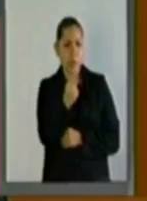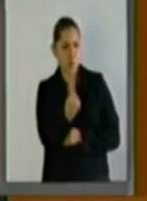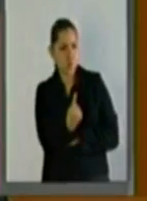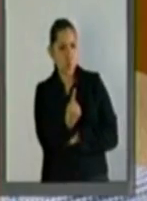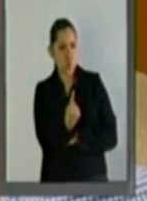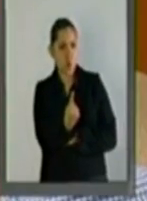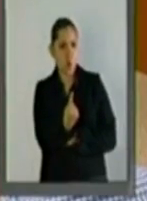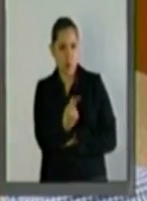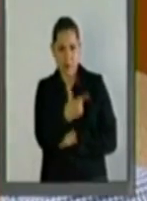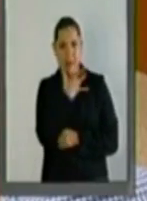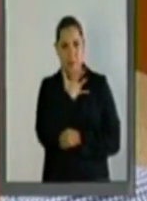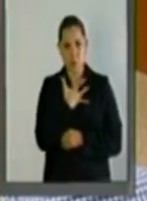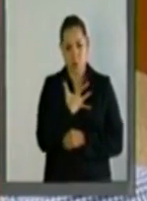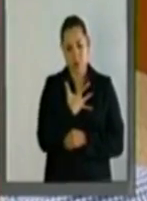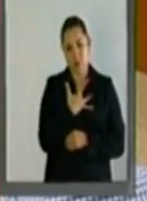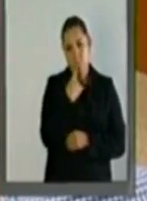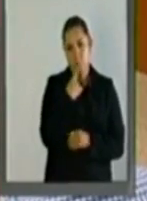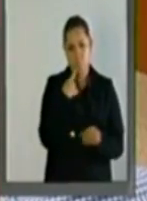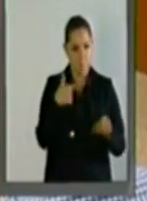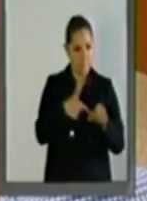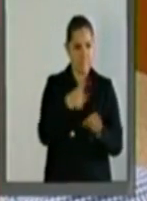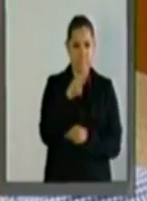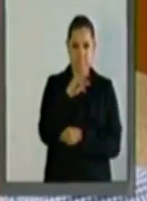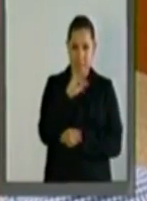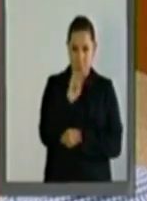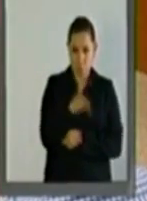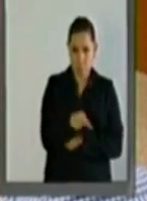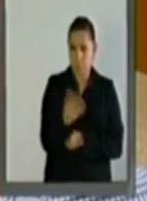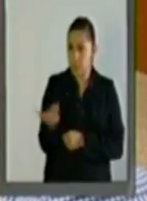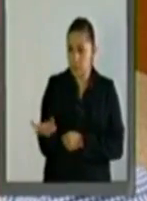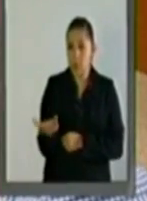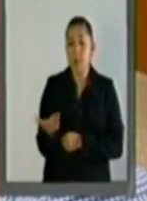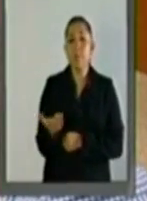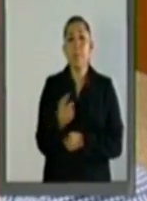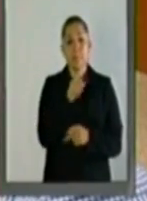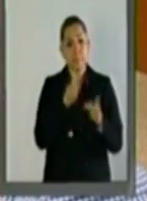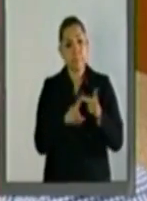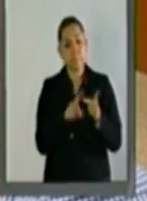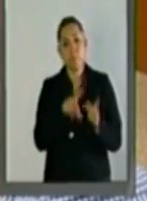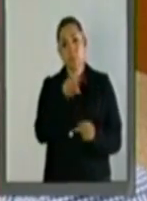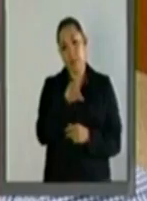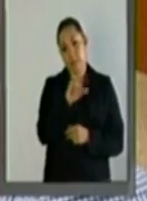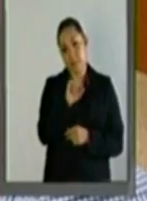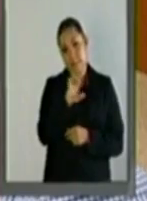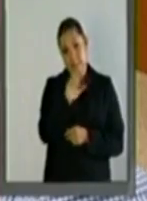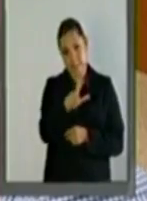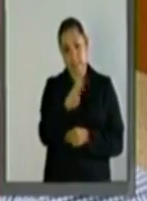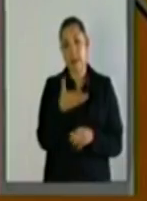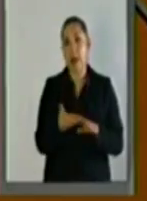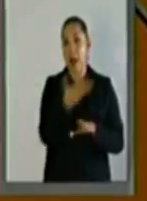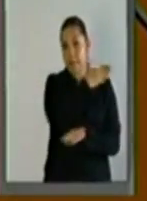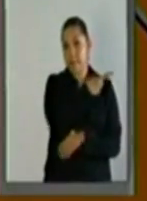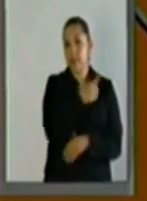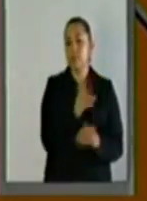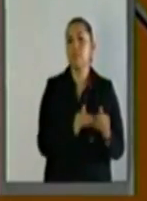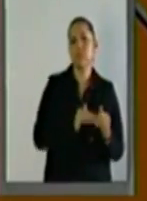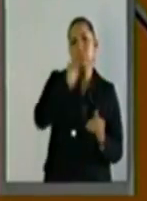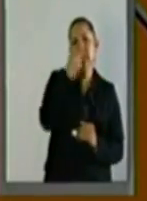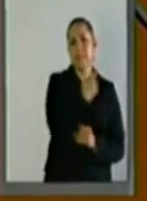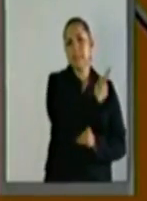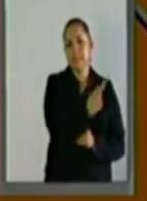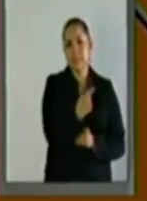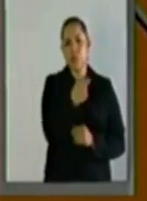14.81% en la gasolina premium. Y si nos vamos de ahí al diésel, se incrementó el